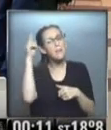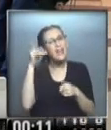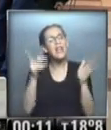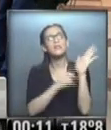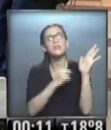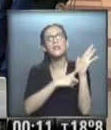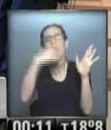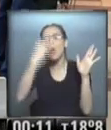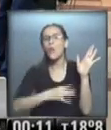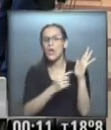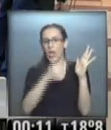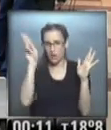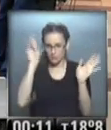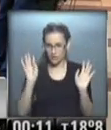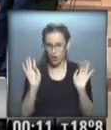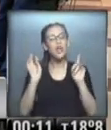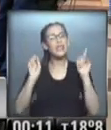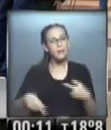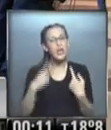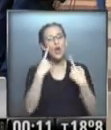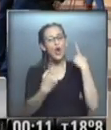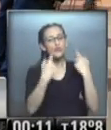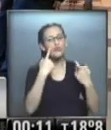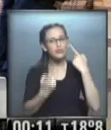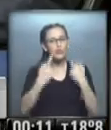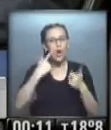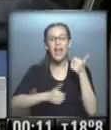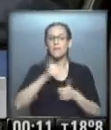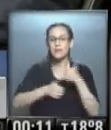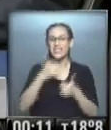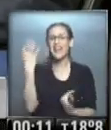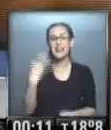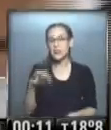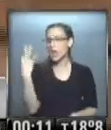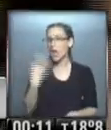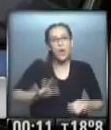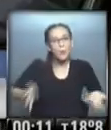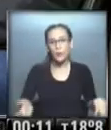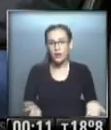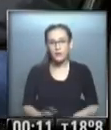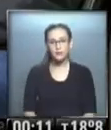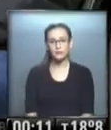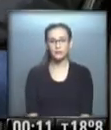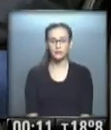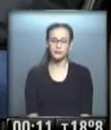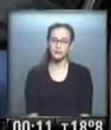seguridad y SBACE controlara a la empresa, que es su obligación.